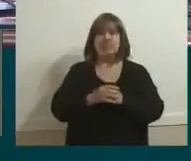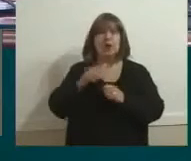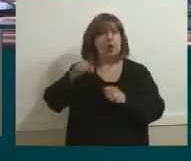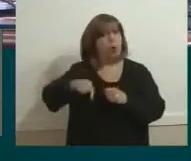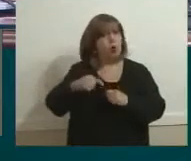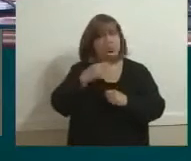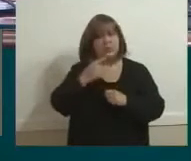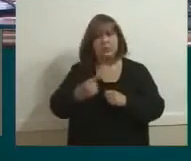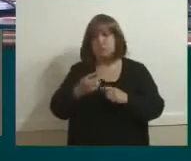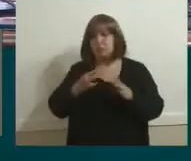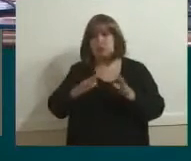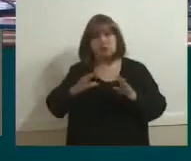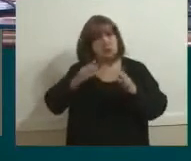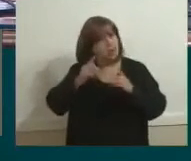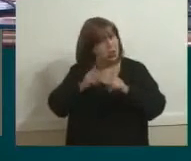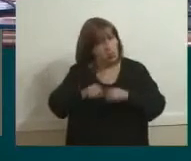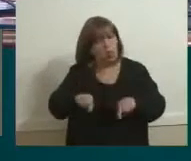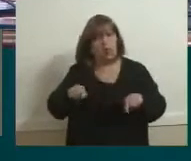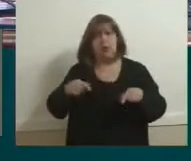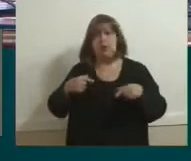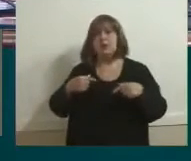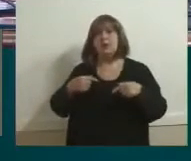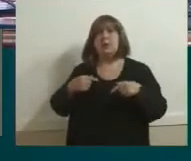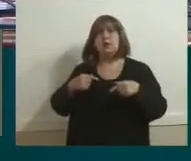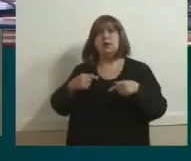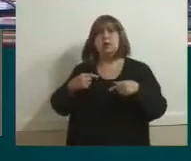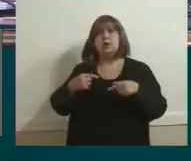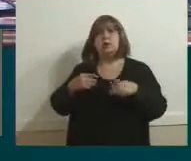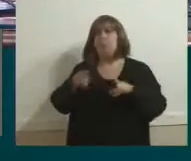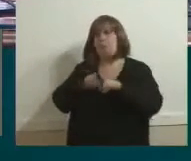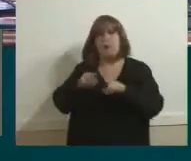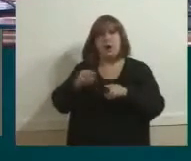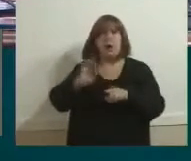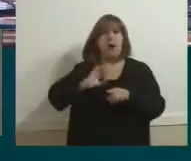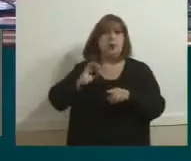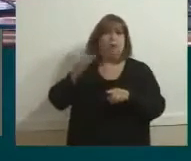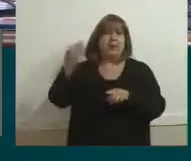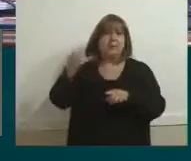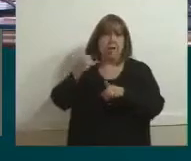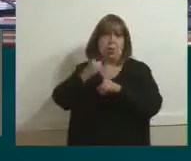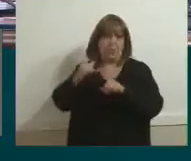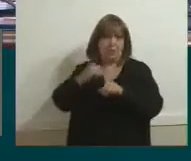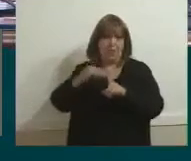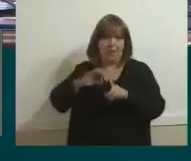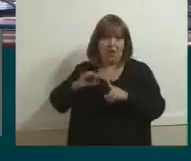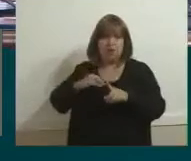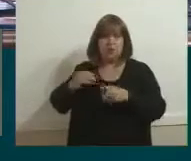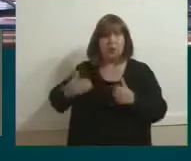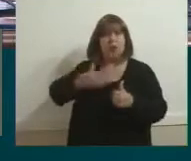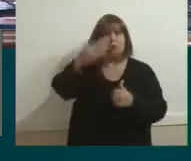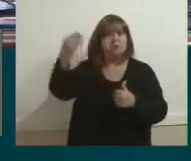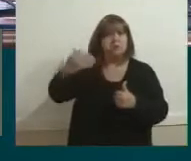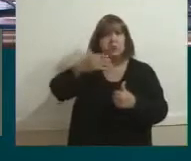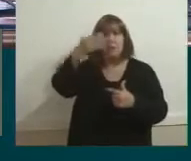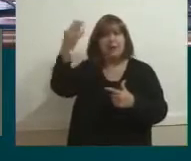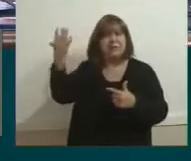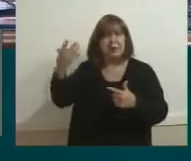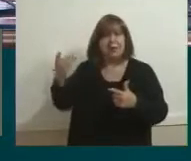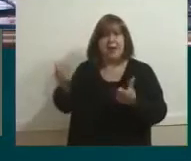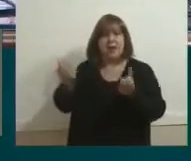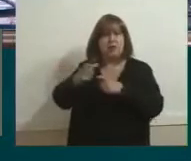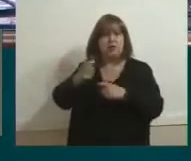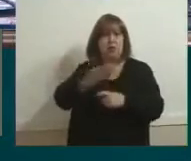reafirmamos el criterio que hemos sostenido de medianos de mediados del año pasado con todas las asambleas del consejo federal de educación